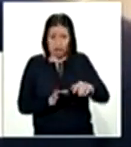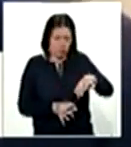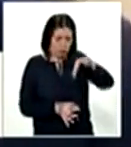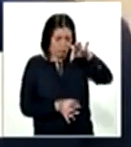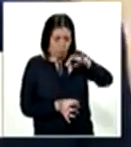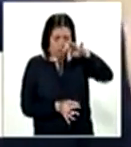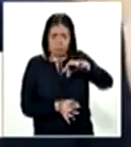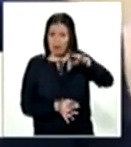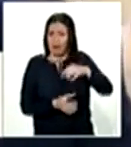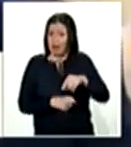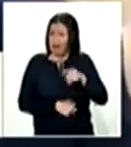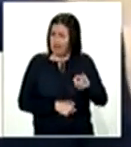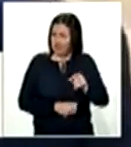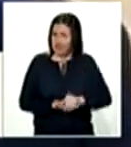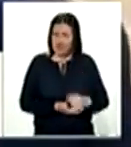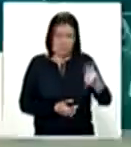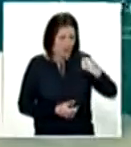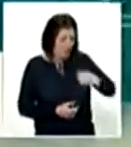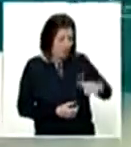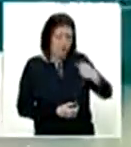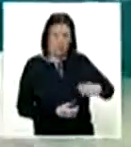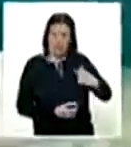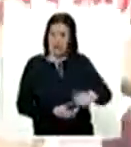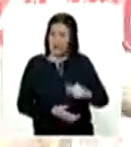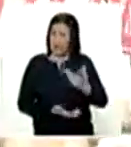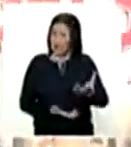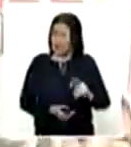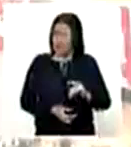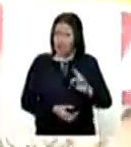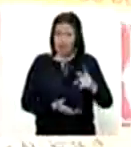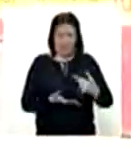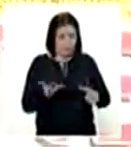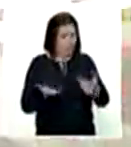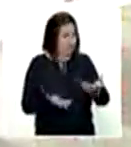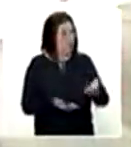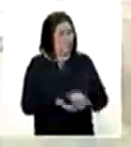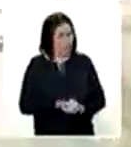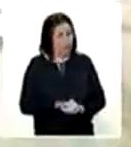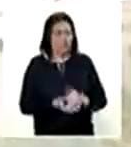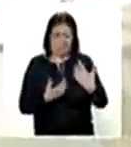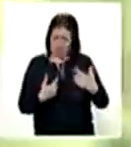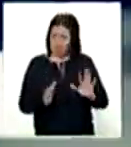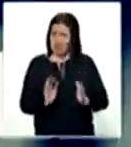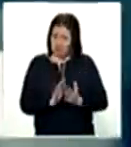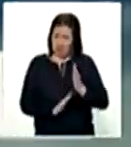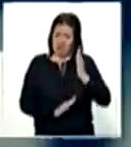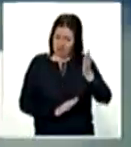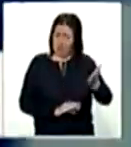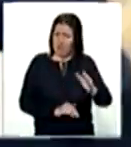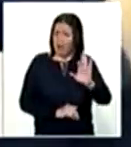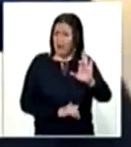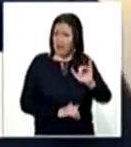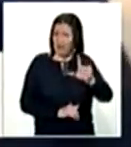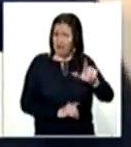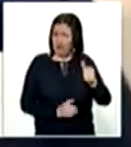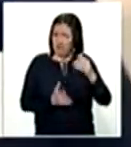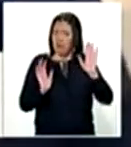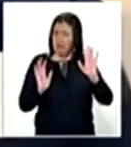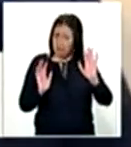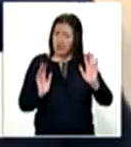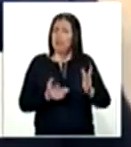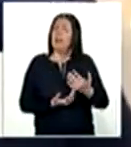En tanto, Pedro Fida, el abogado de Guerrero, dijo al portal Globosport que pronto acudirán la FIFA y que confían en